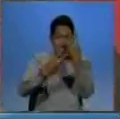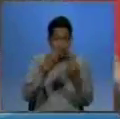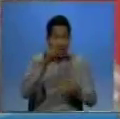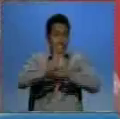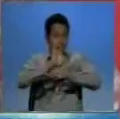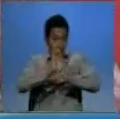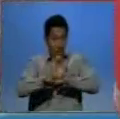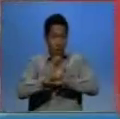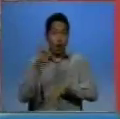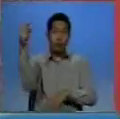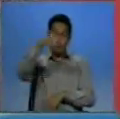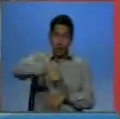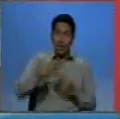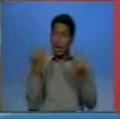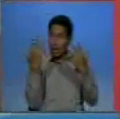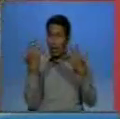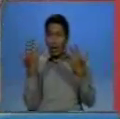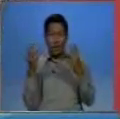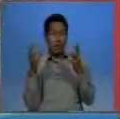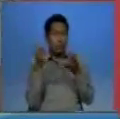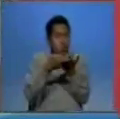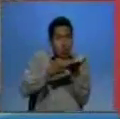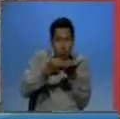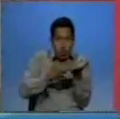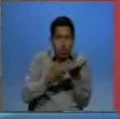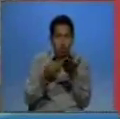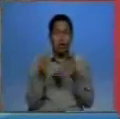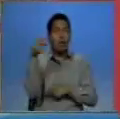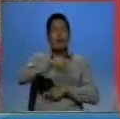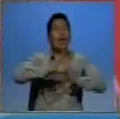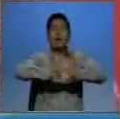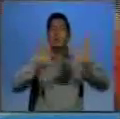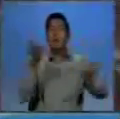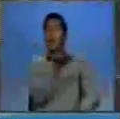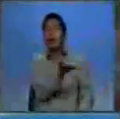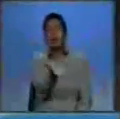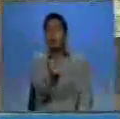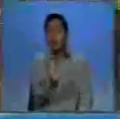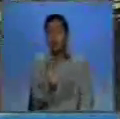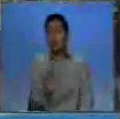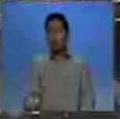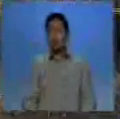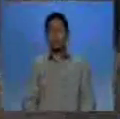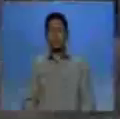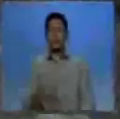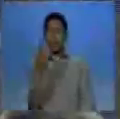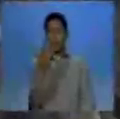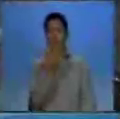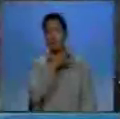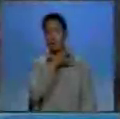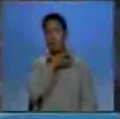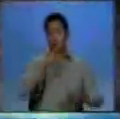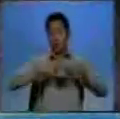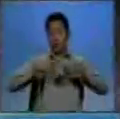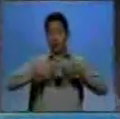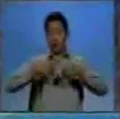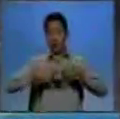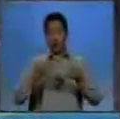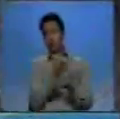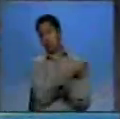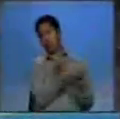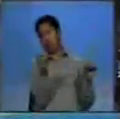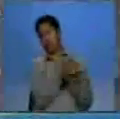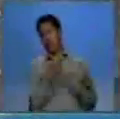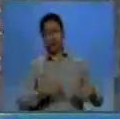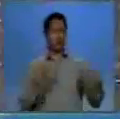viene a un evento, tiene que venir a lo que ella le dieron su clase de visa. El pasado 13 de agosto en Quito, en medio de enfrentamientos de